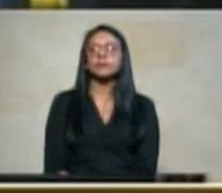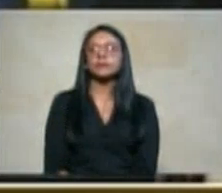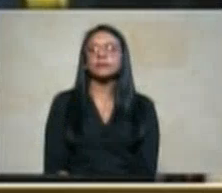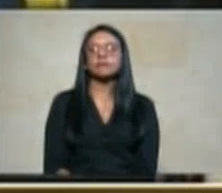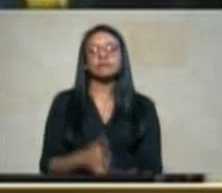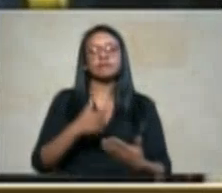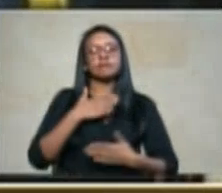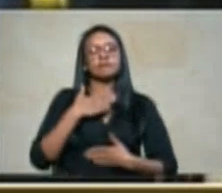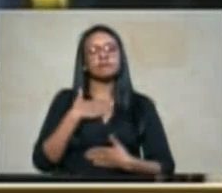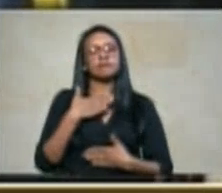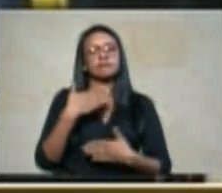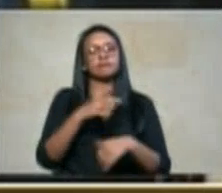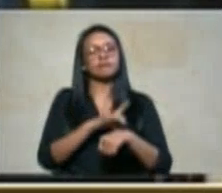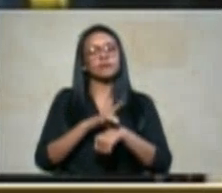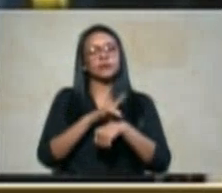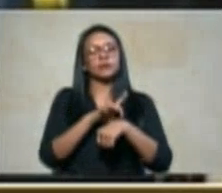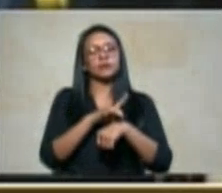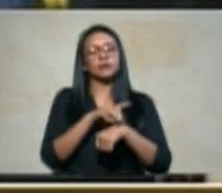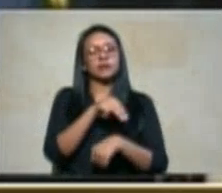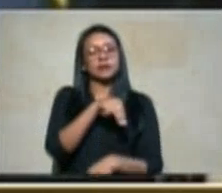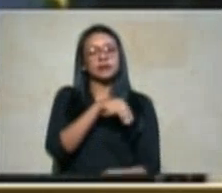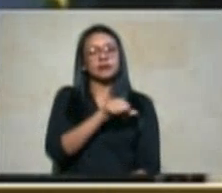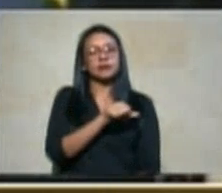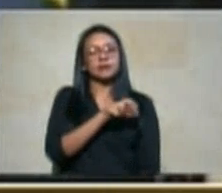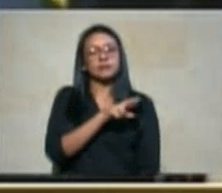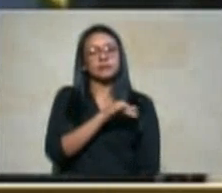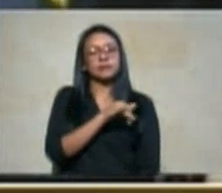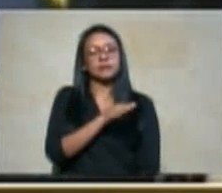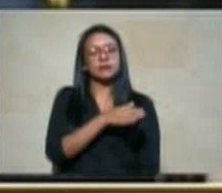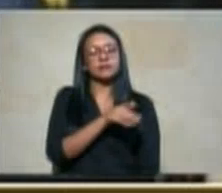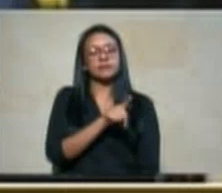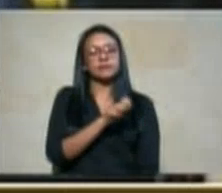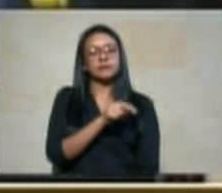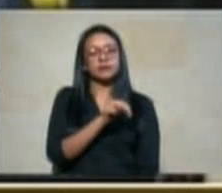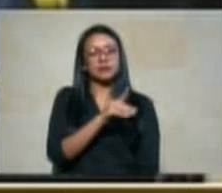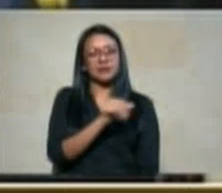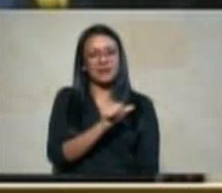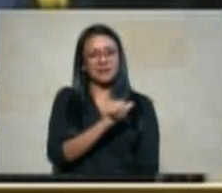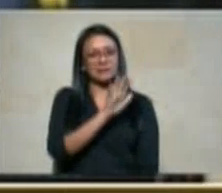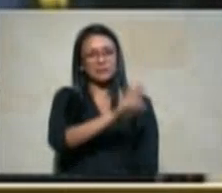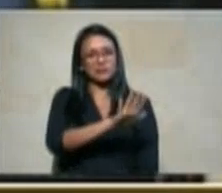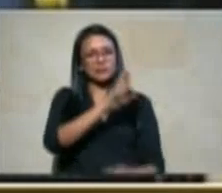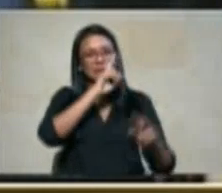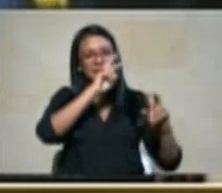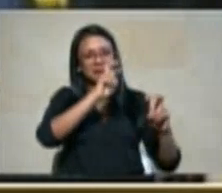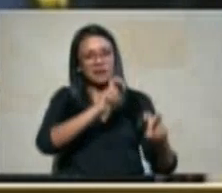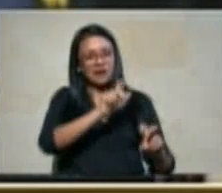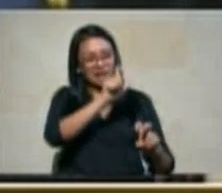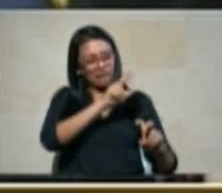y una felicitación a la doctora María Fernanda Cabal por las investigaciones